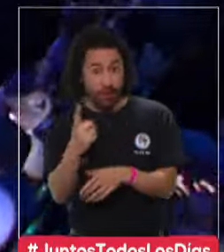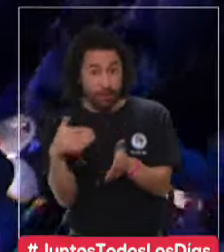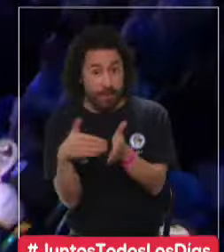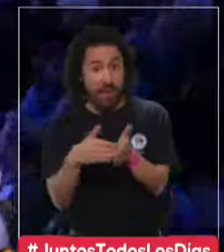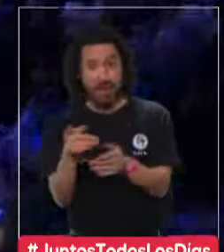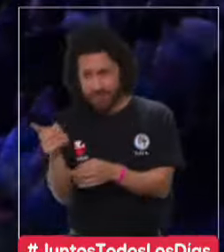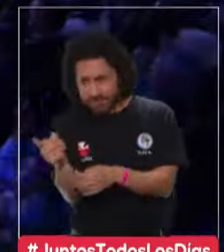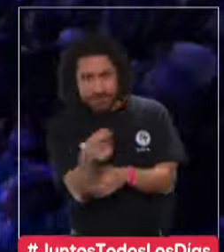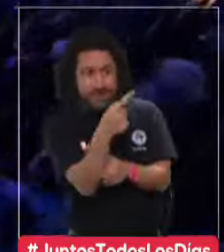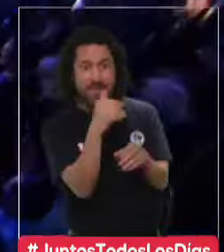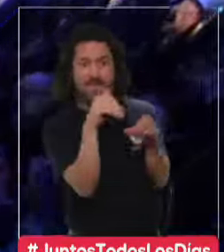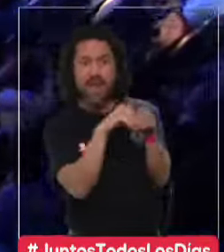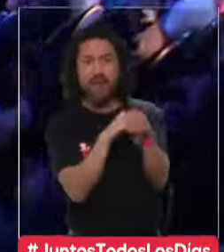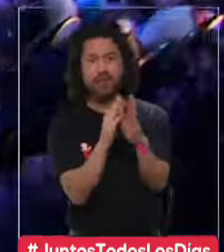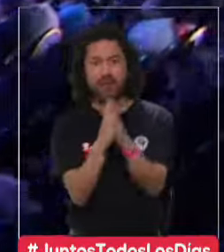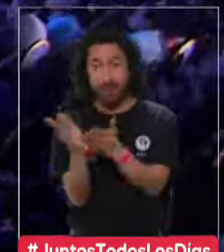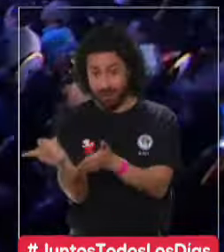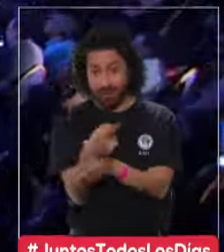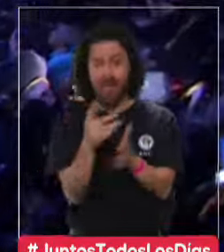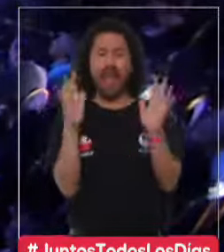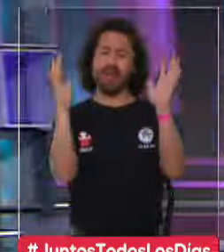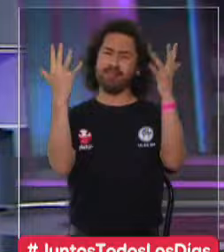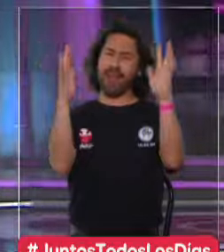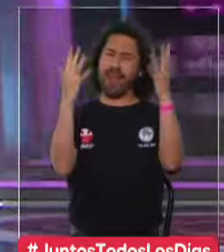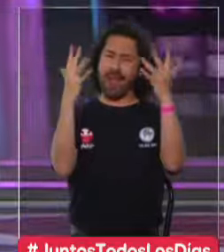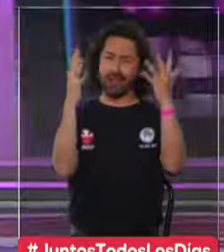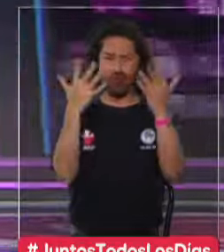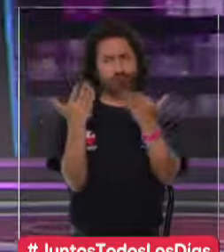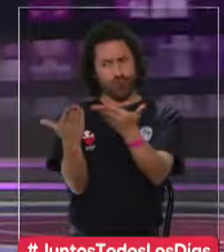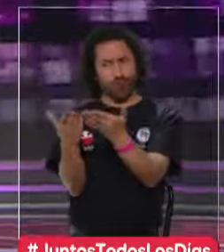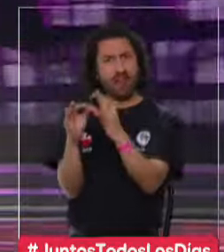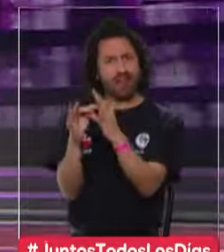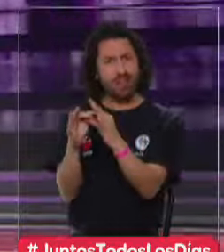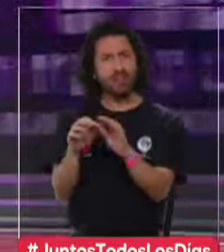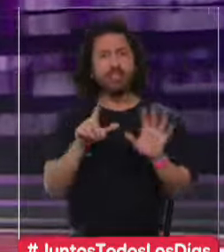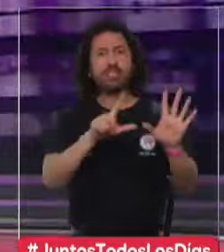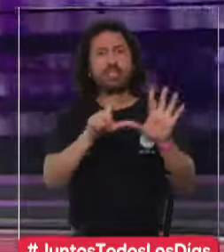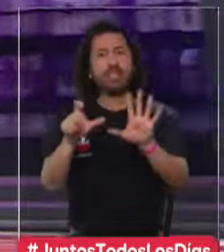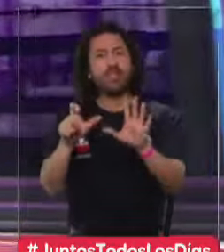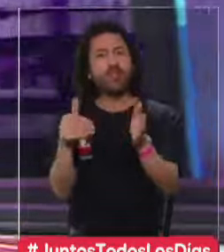al banco, por favor. Démosle un gran aplauso, mira, una comunidad, 700.000 pesos.